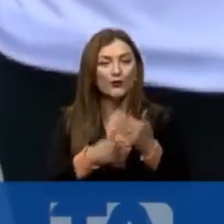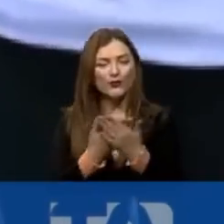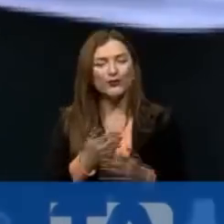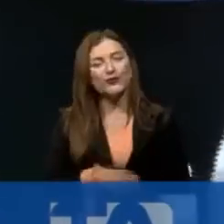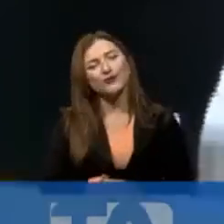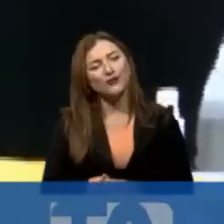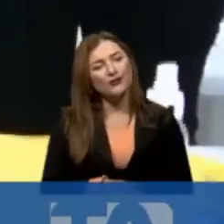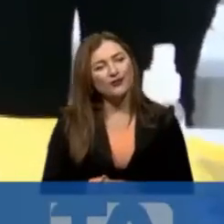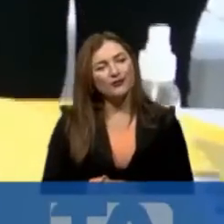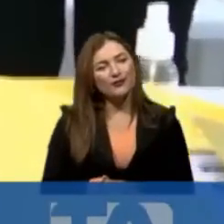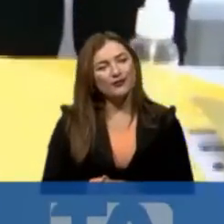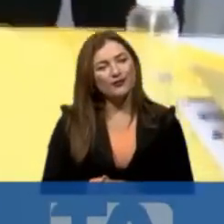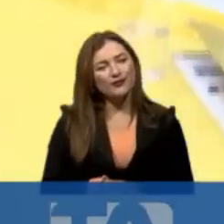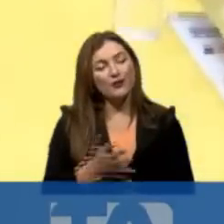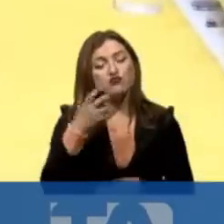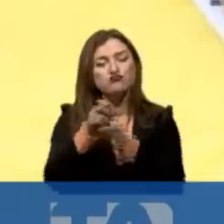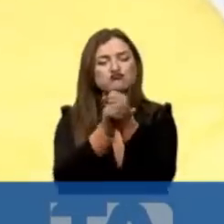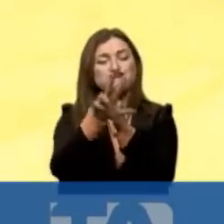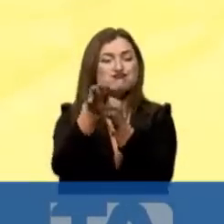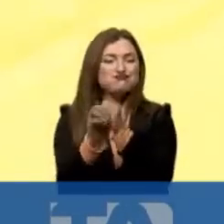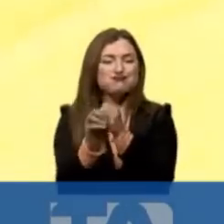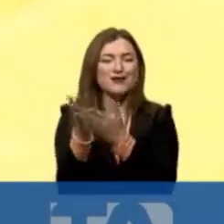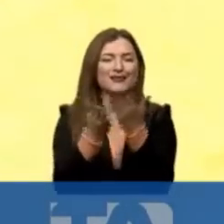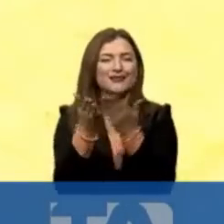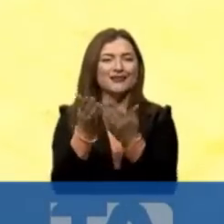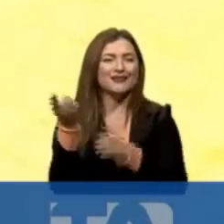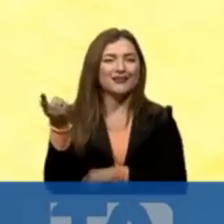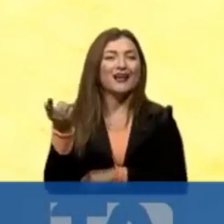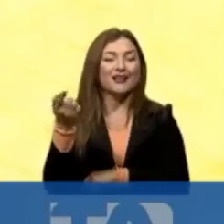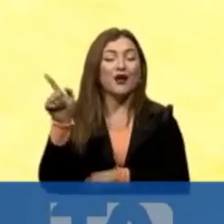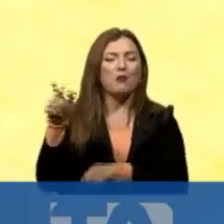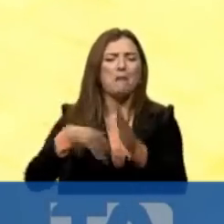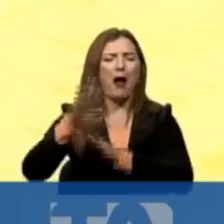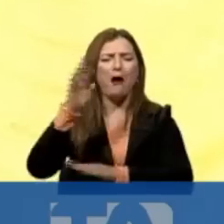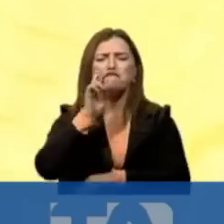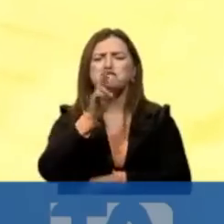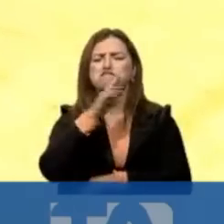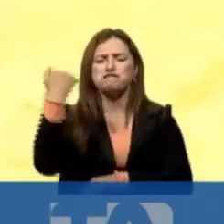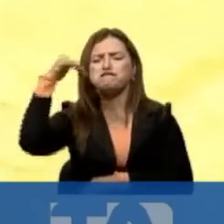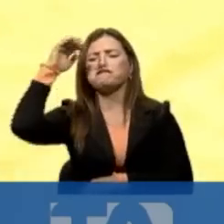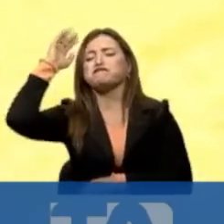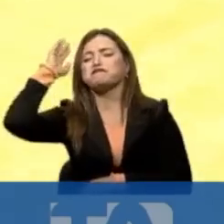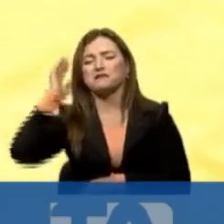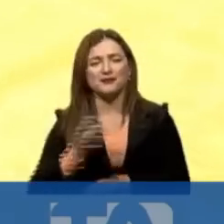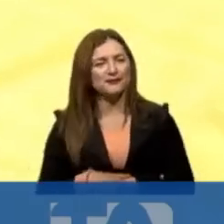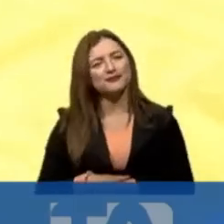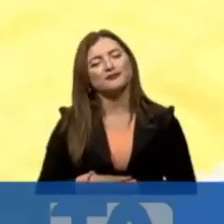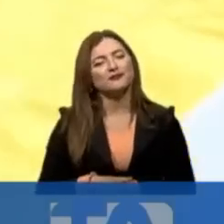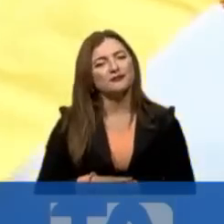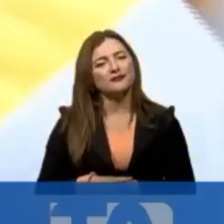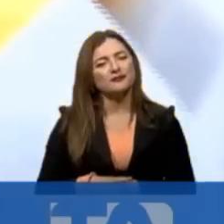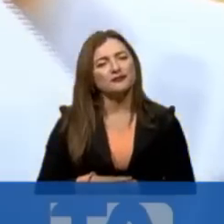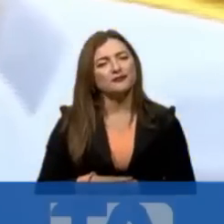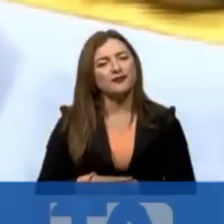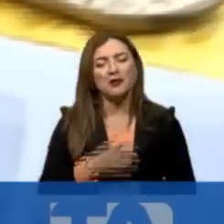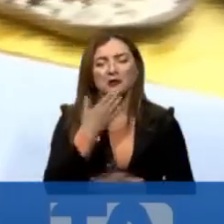la chambeñita, 30 años al servicio de nuestros clientes, una de las más antiguas de Pomasqui. Sí. Perfecto, muchísimas gracias. Bueno, la invitación